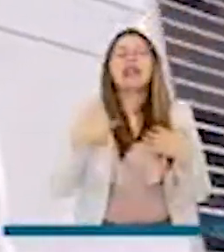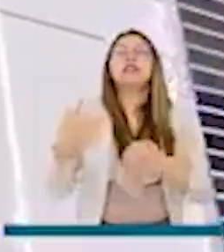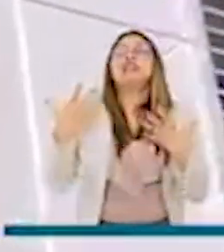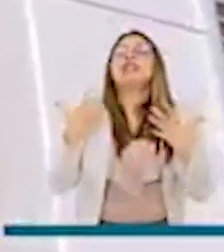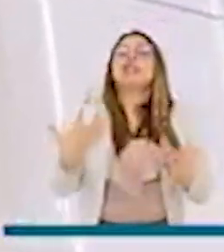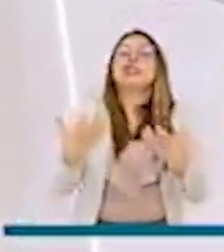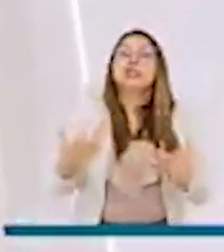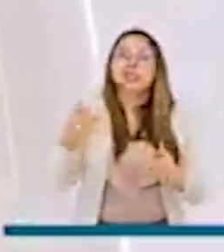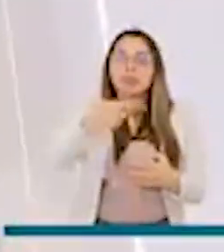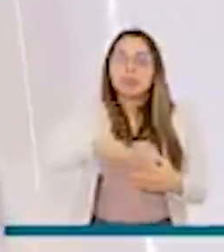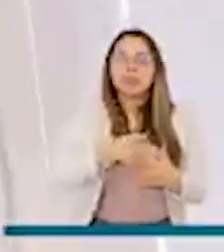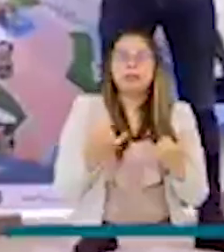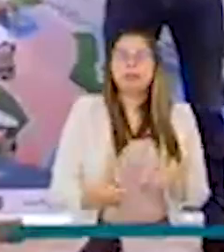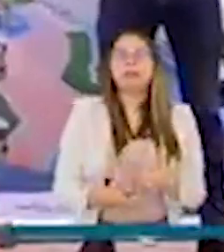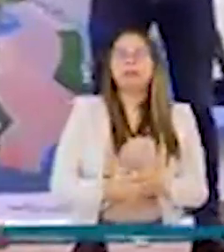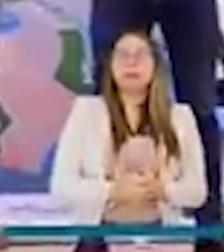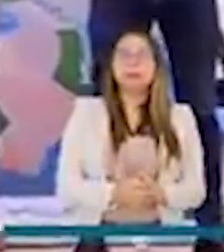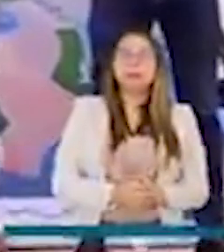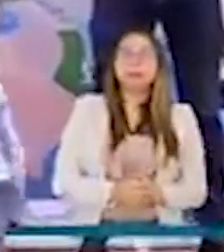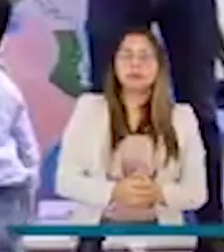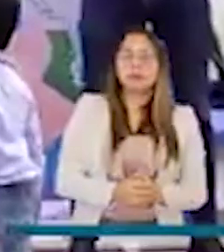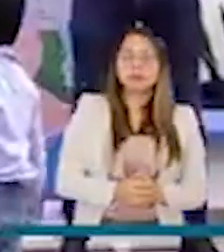toda la comunidad